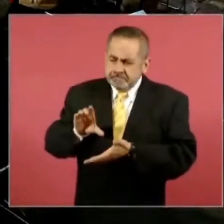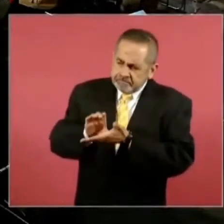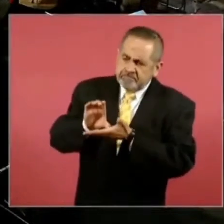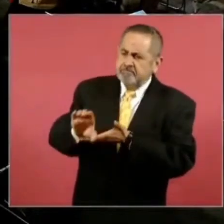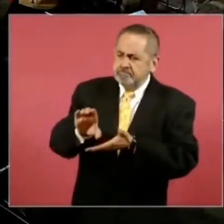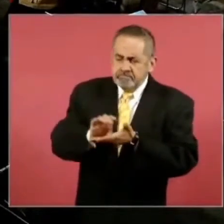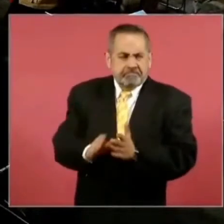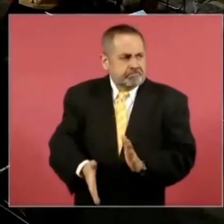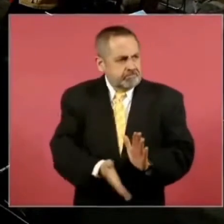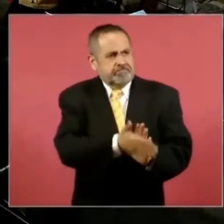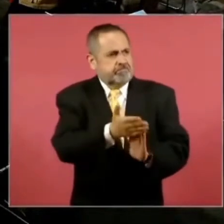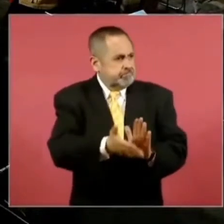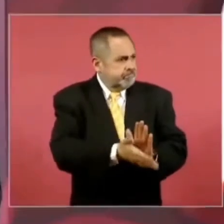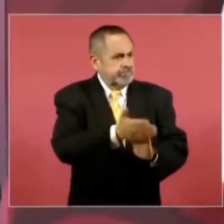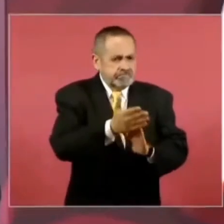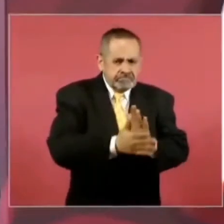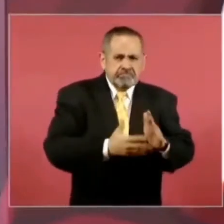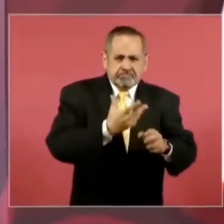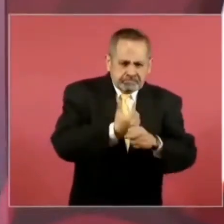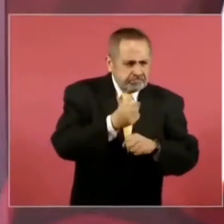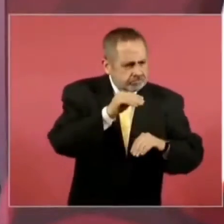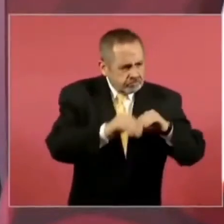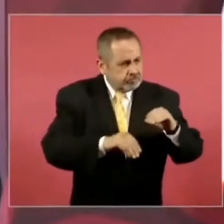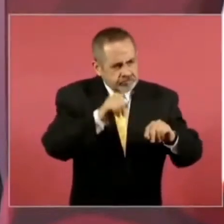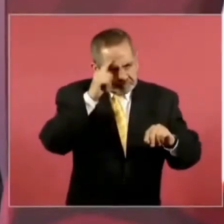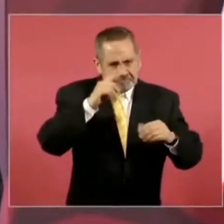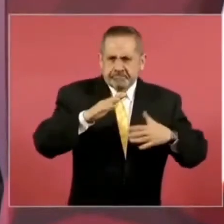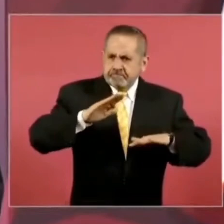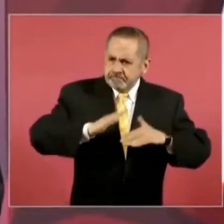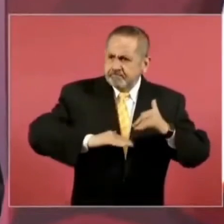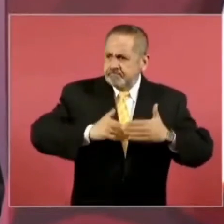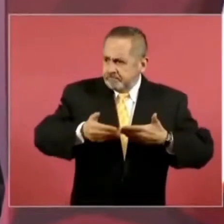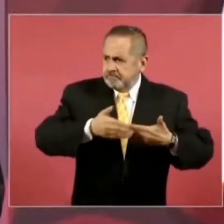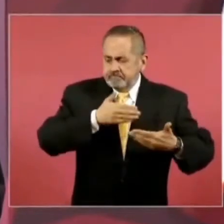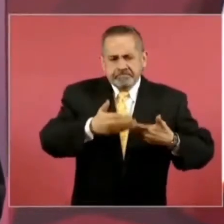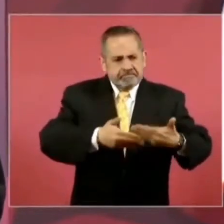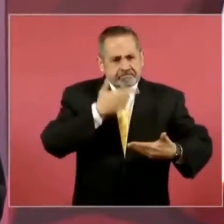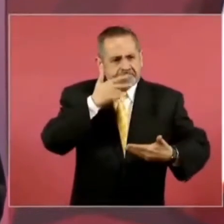en obras de infraestructura,